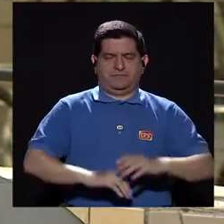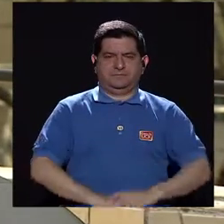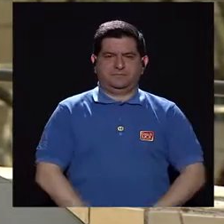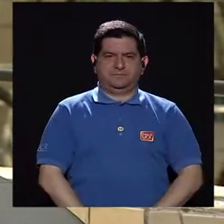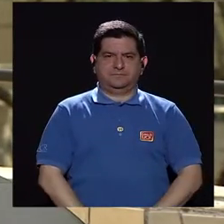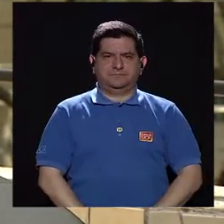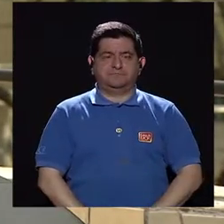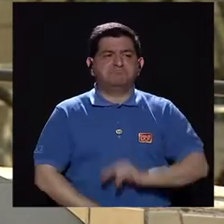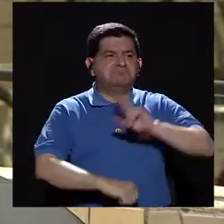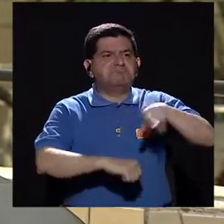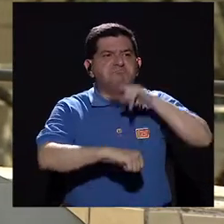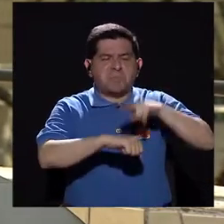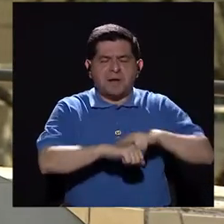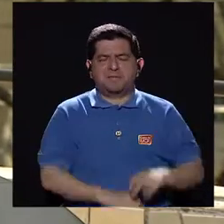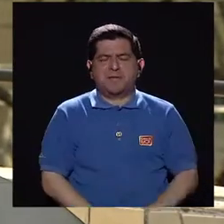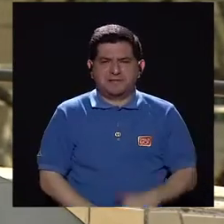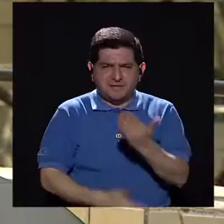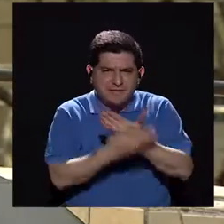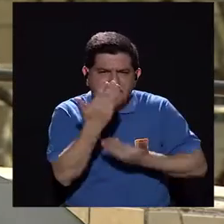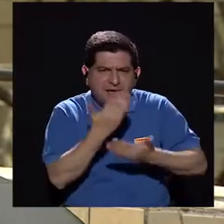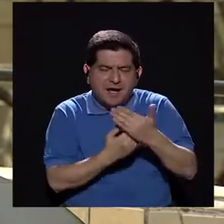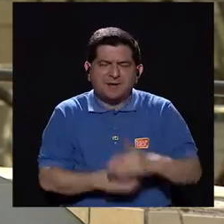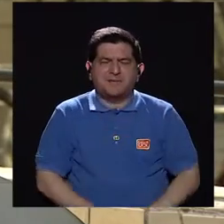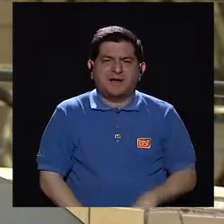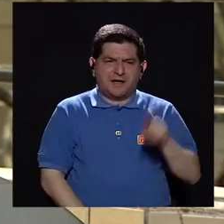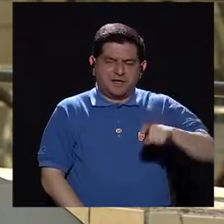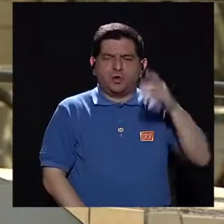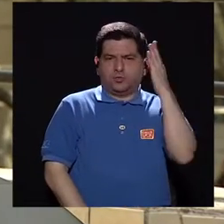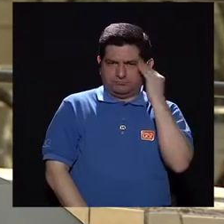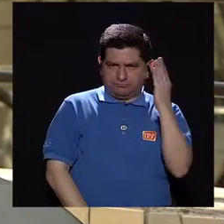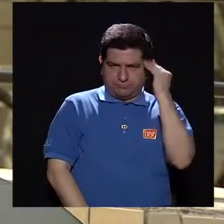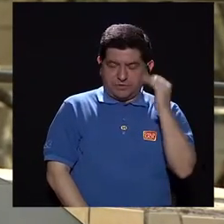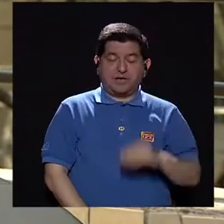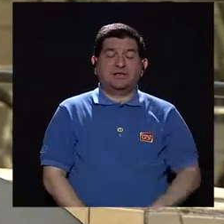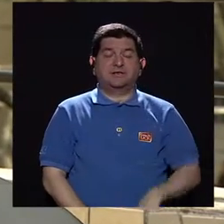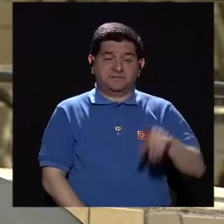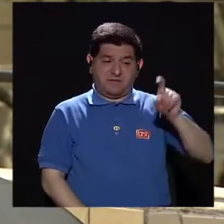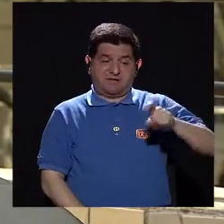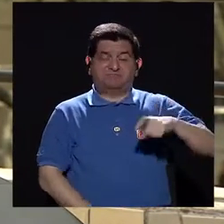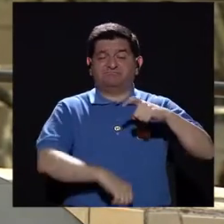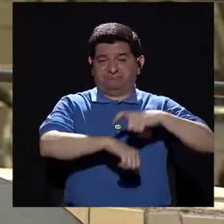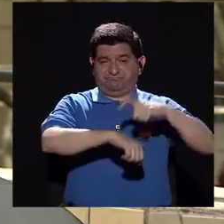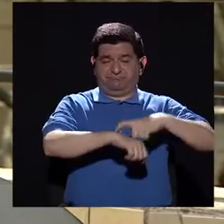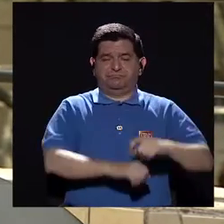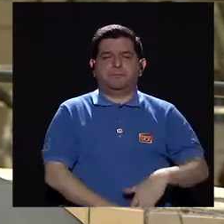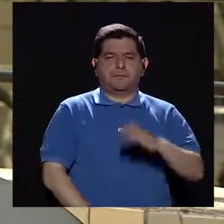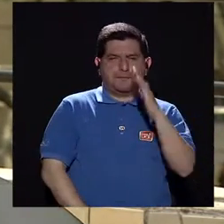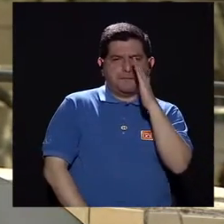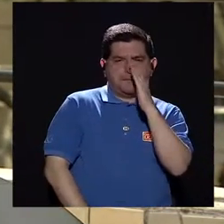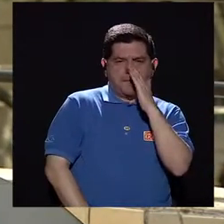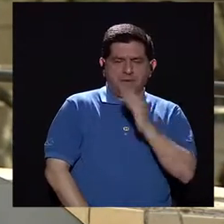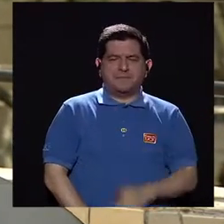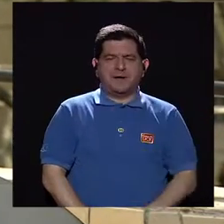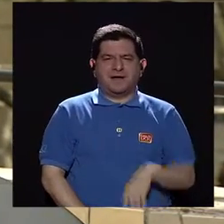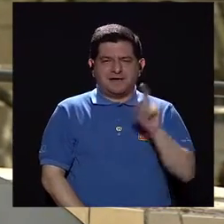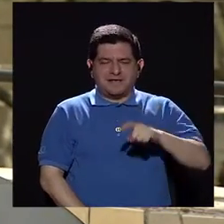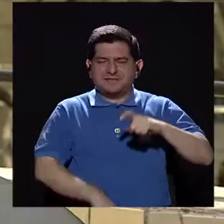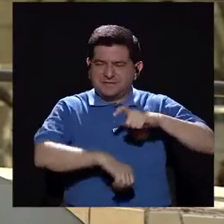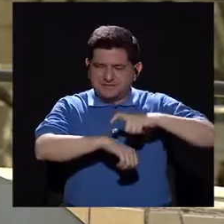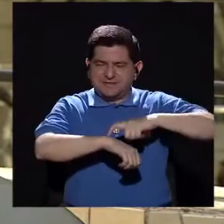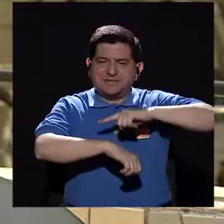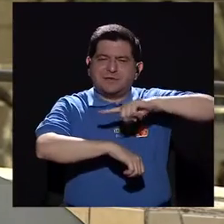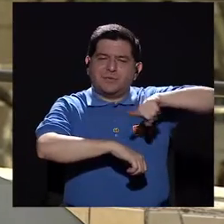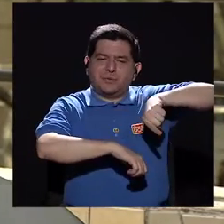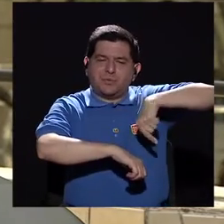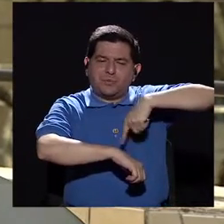extractor mecánico, ¿verdad? Usualmente la manual conlleva un poquito más de experiencia y más tiempo en la cual la madre